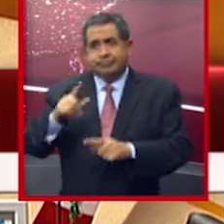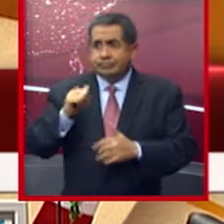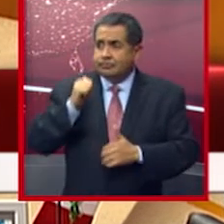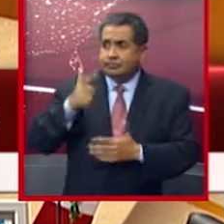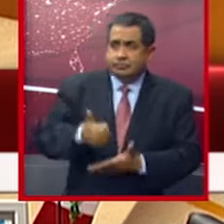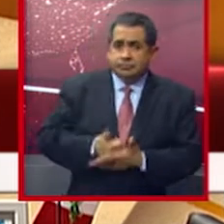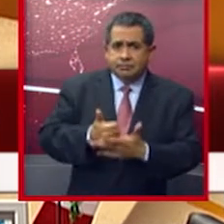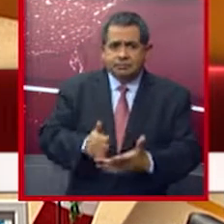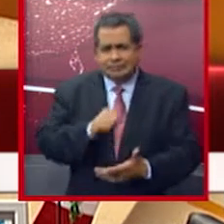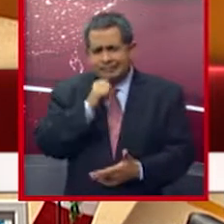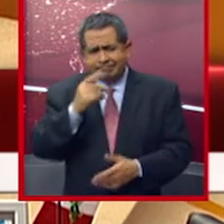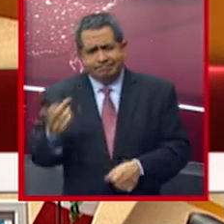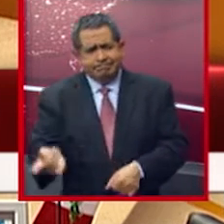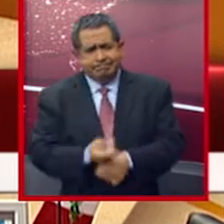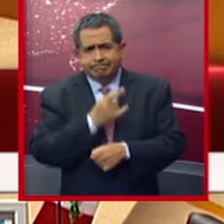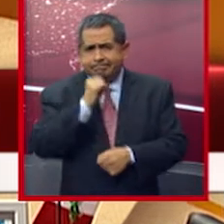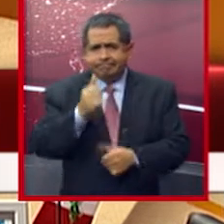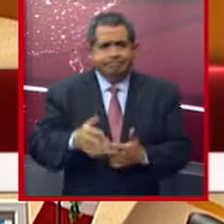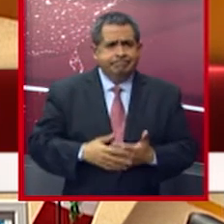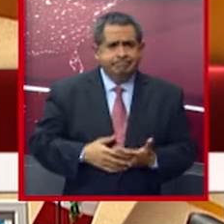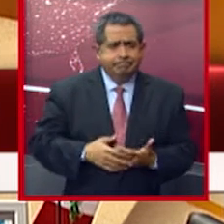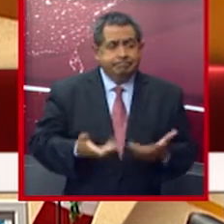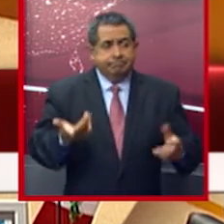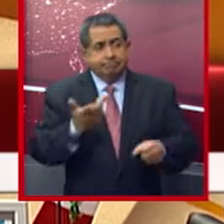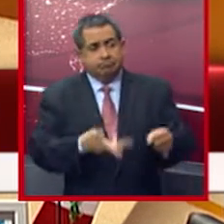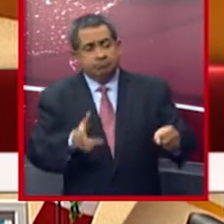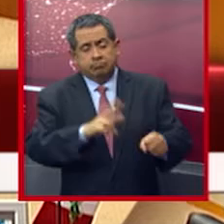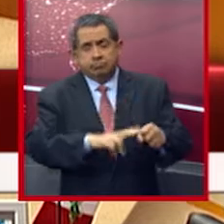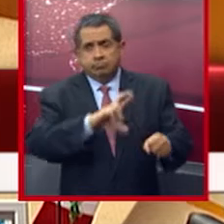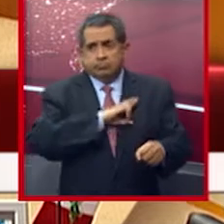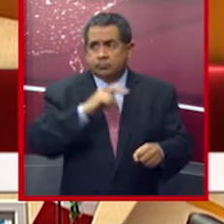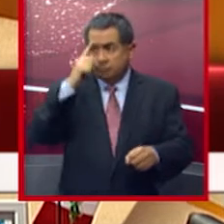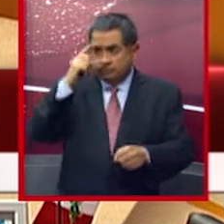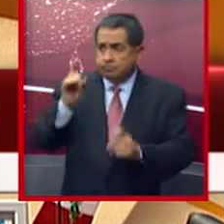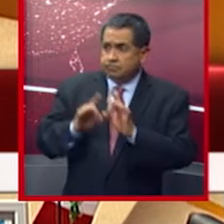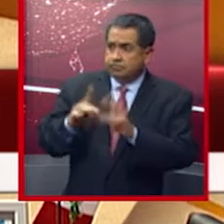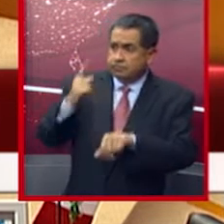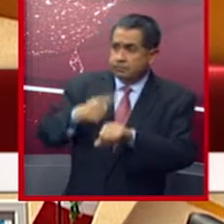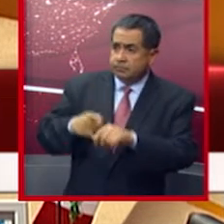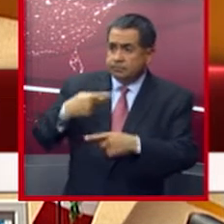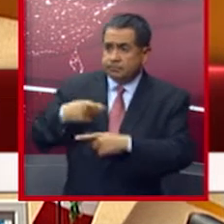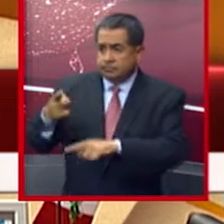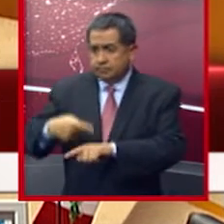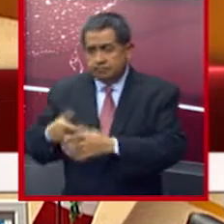labores de rescate, los convenios con los hospitales privados para la atención de damnificados,